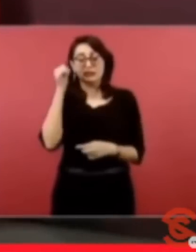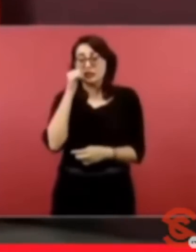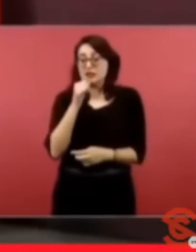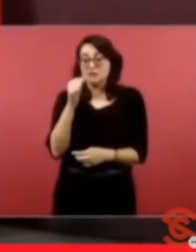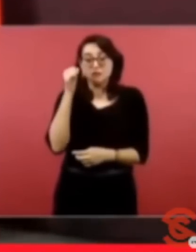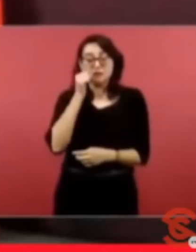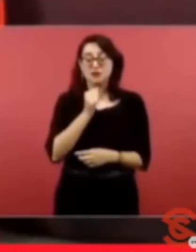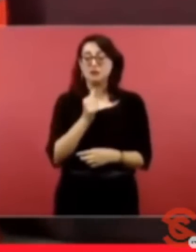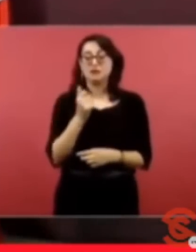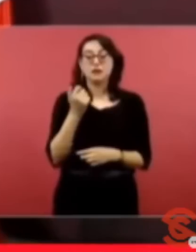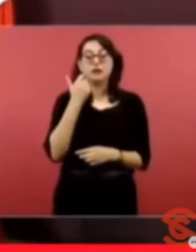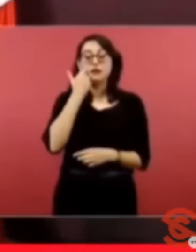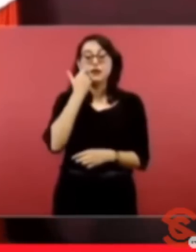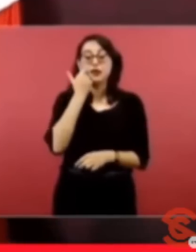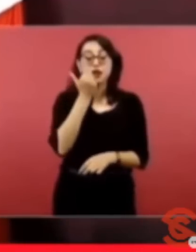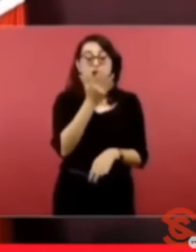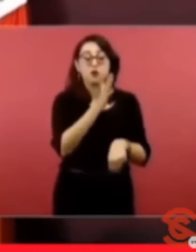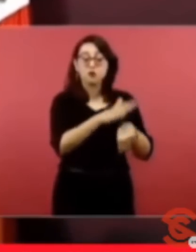se